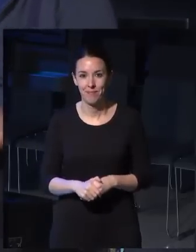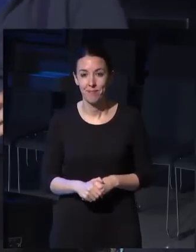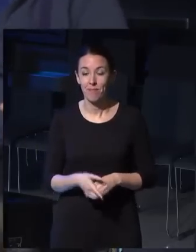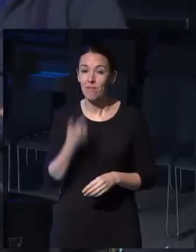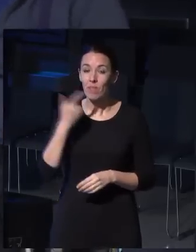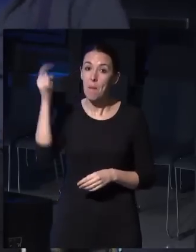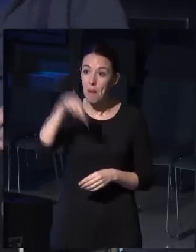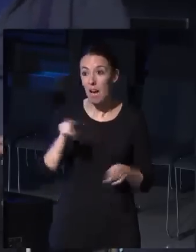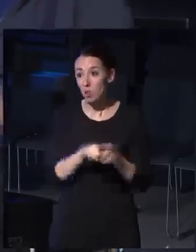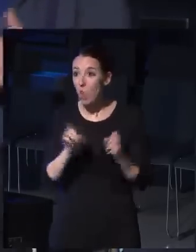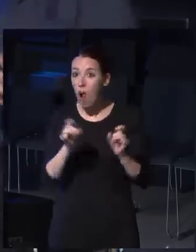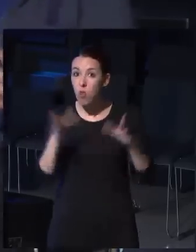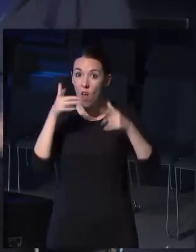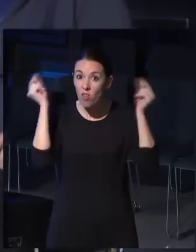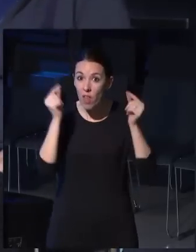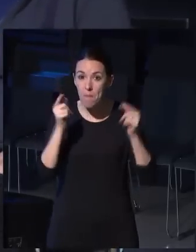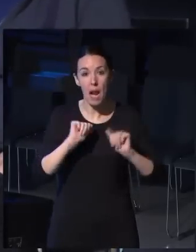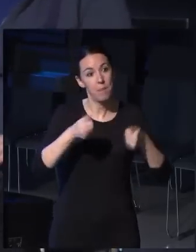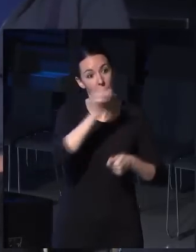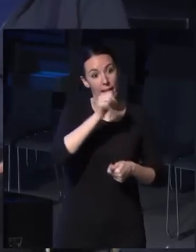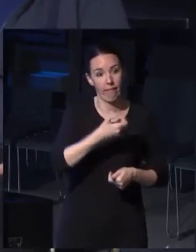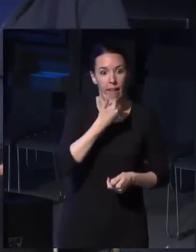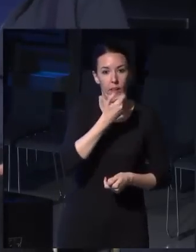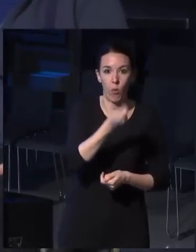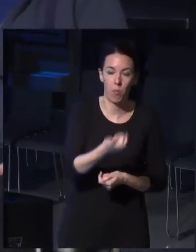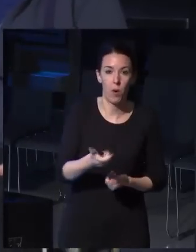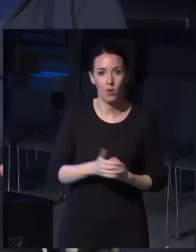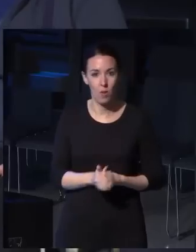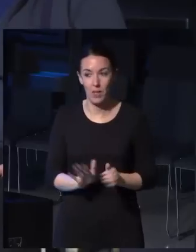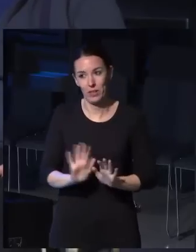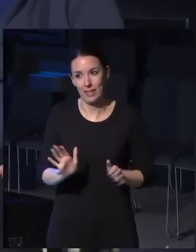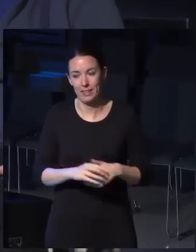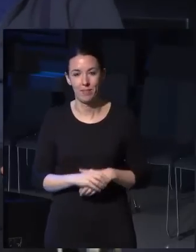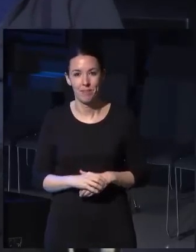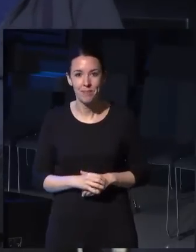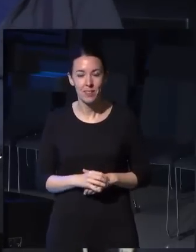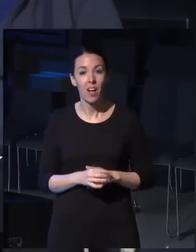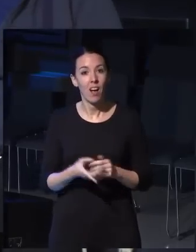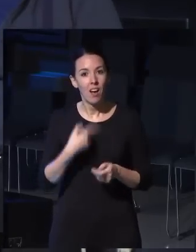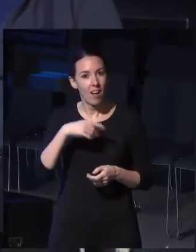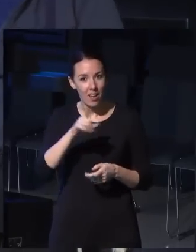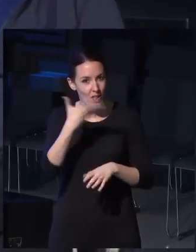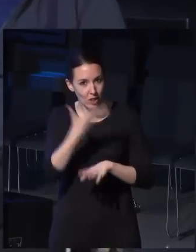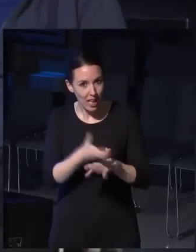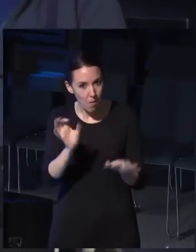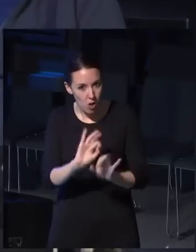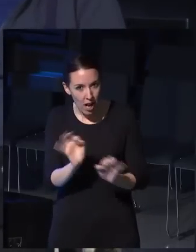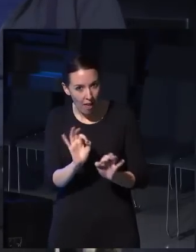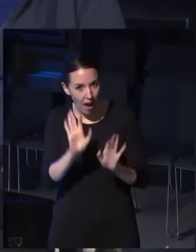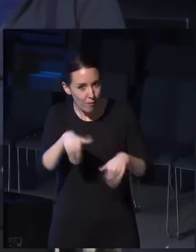Que eres como un duende para que empiecen a cantar un poco. Pero ni así, no hubo duende. ¿Y no se grabó con el torta nada al